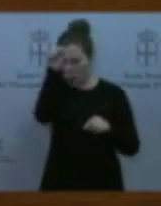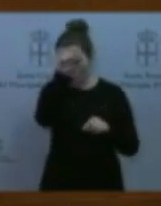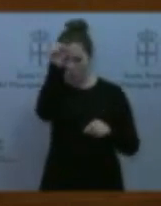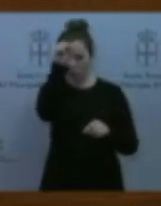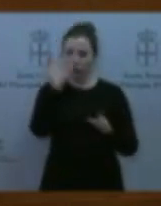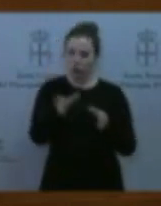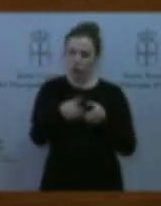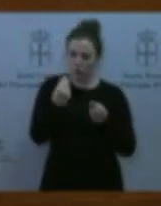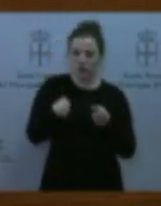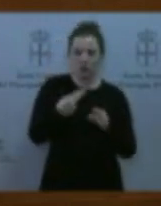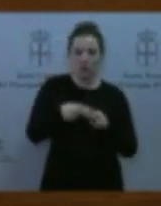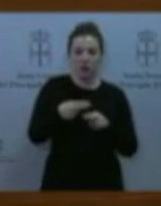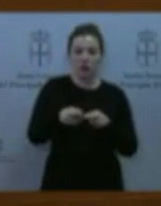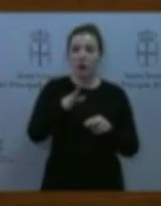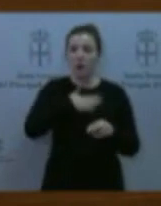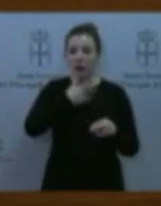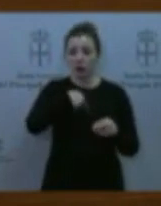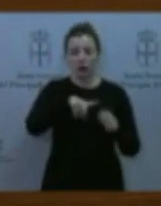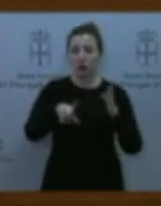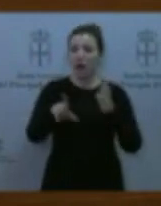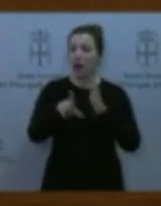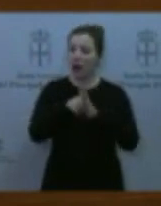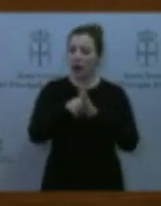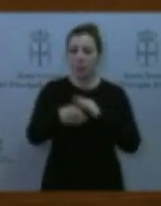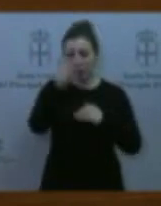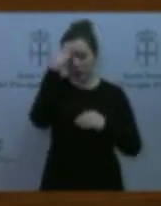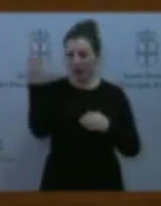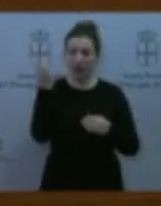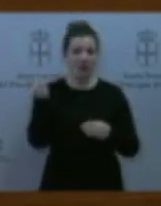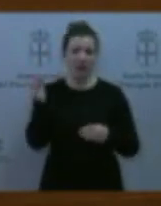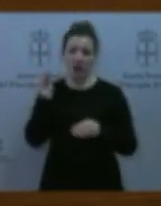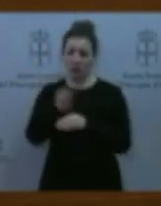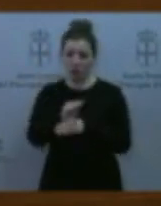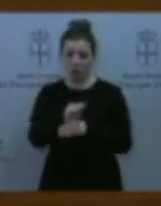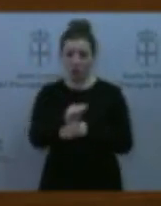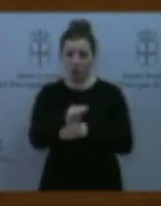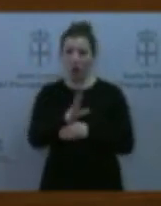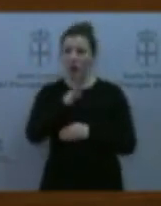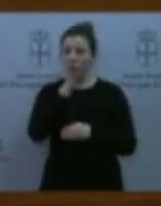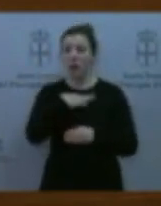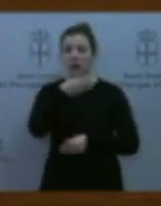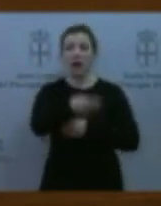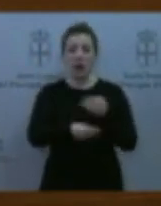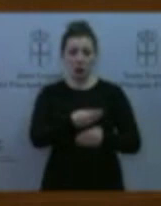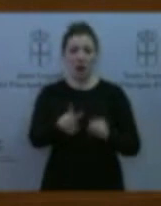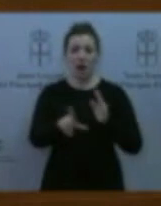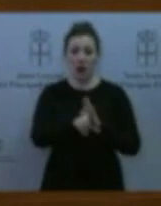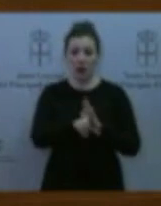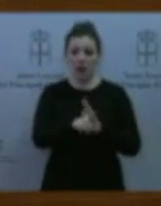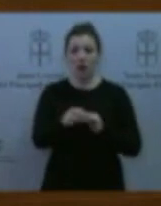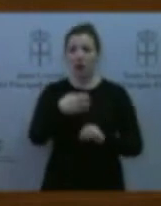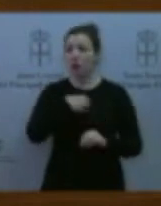la financiación que en la misma se establece para llevarla a cabo. Y no podemos compartir que los gastos